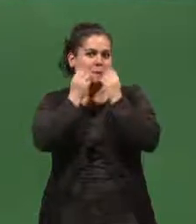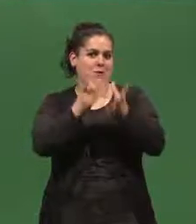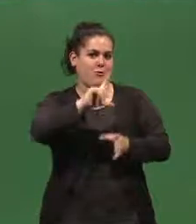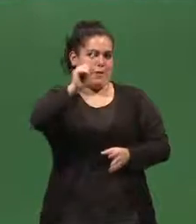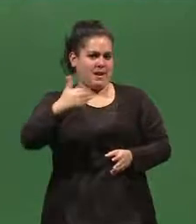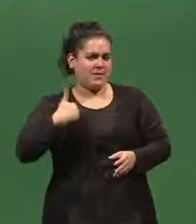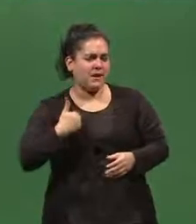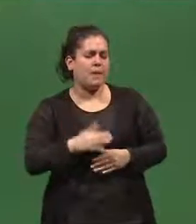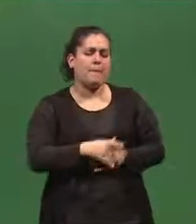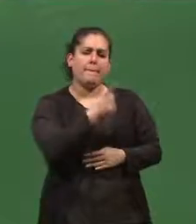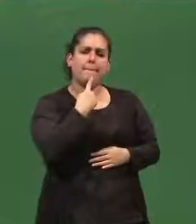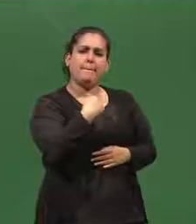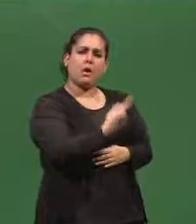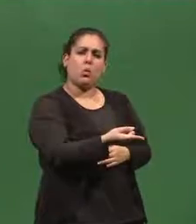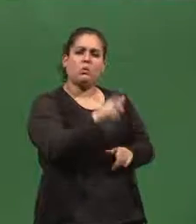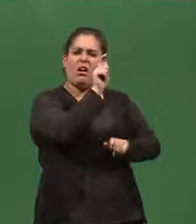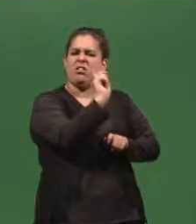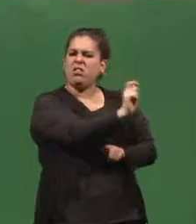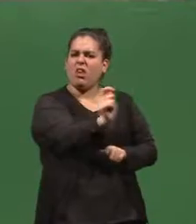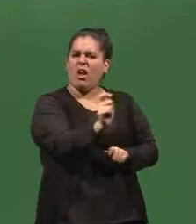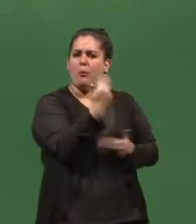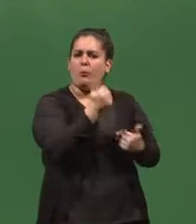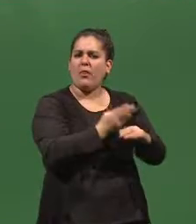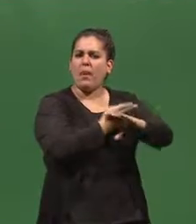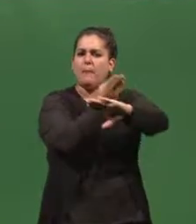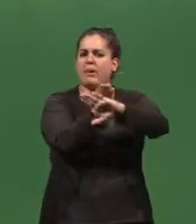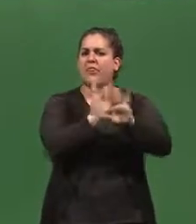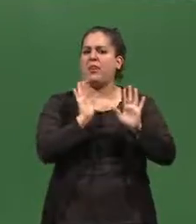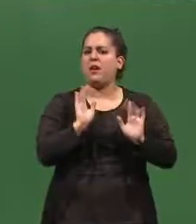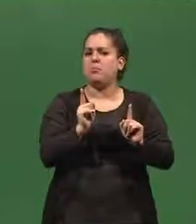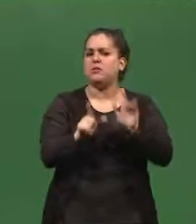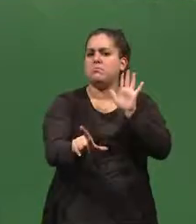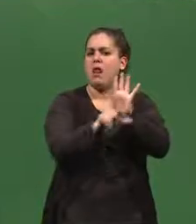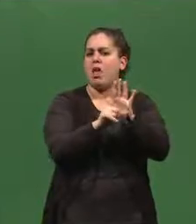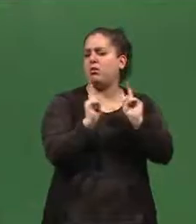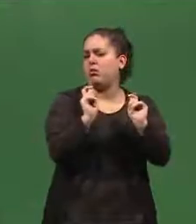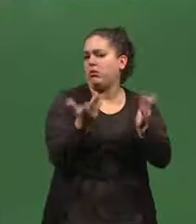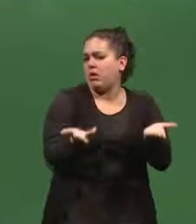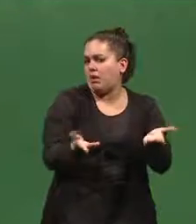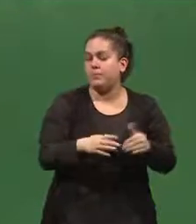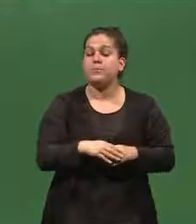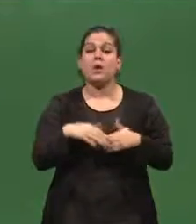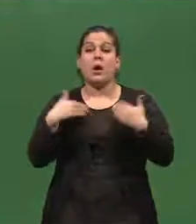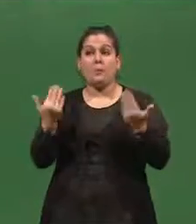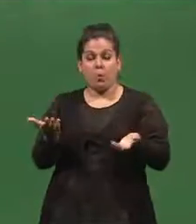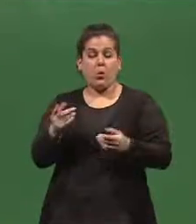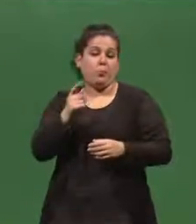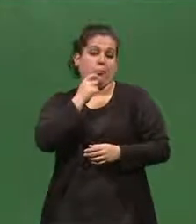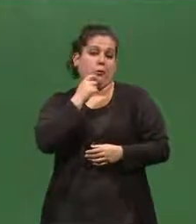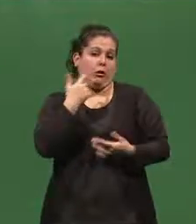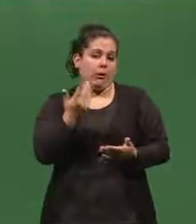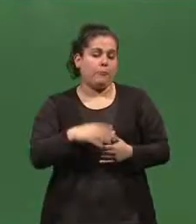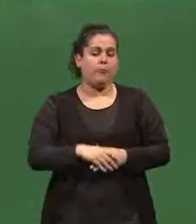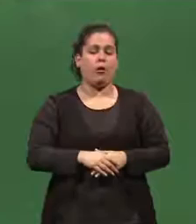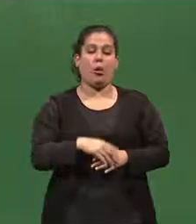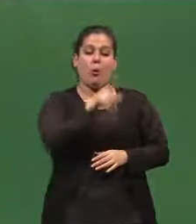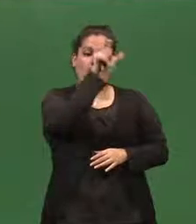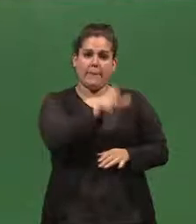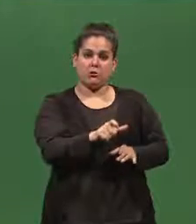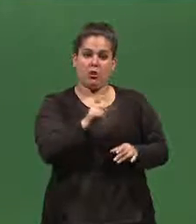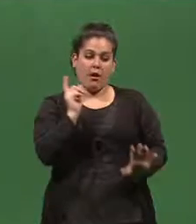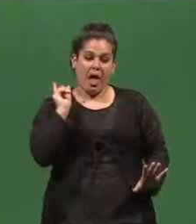donde esto ya se está aplicando. Entonces, bueno, queremos estar a la vanguardia también de lo que es la justicia internacional en Argentina. Me parece que esto le va a venir